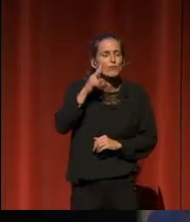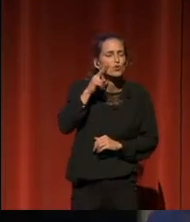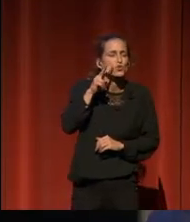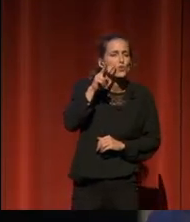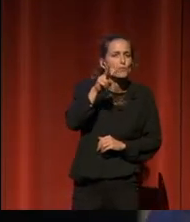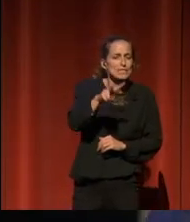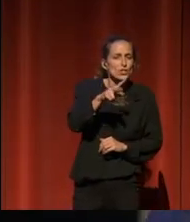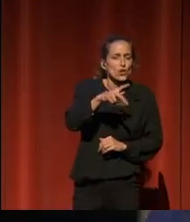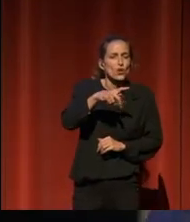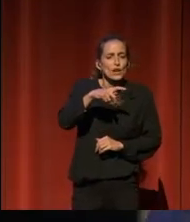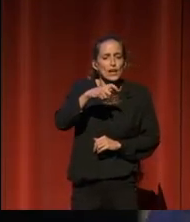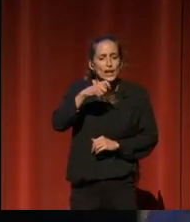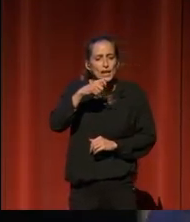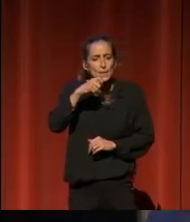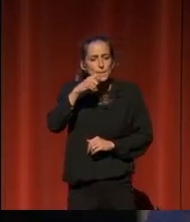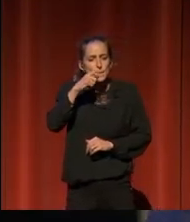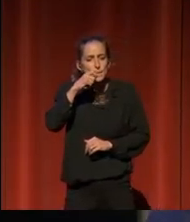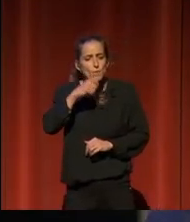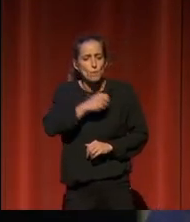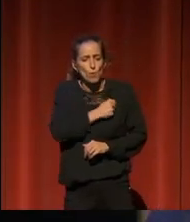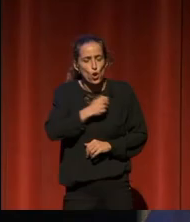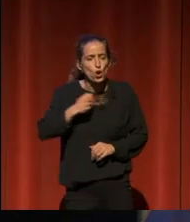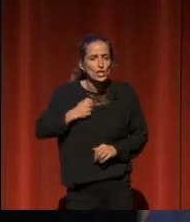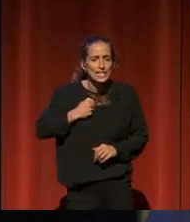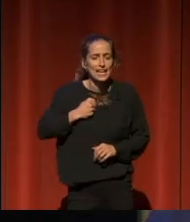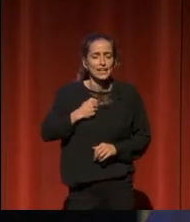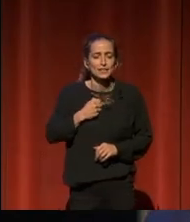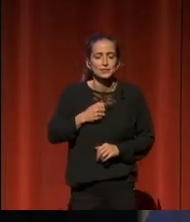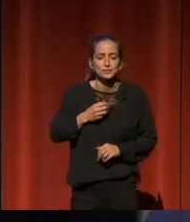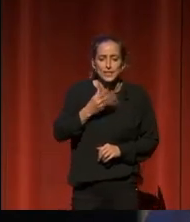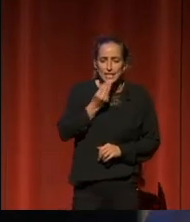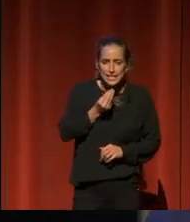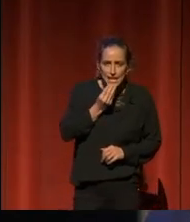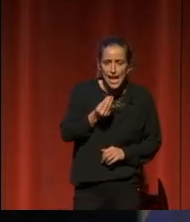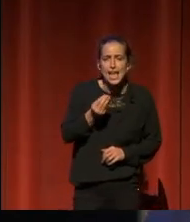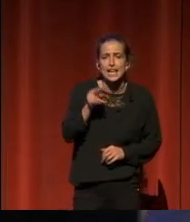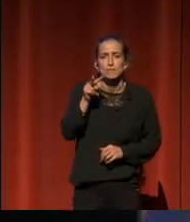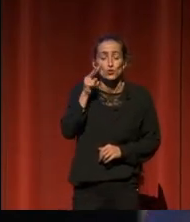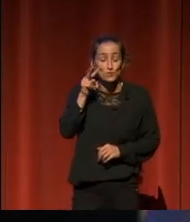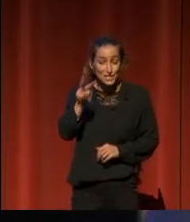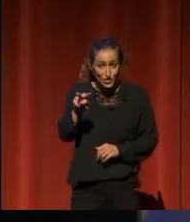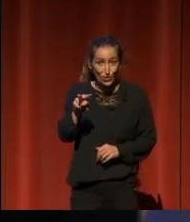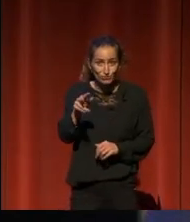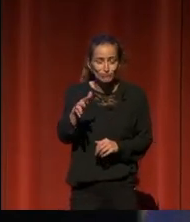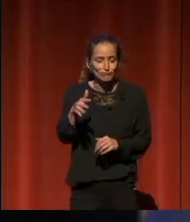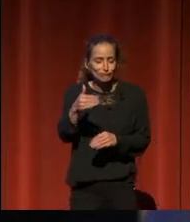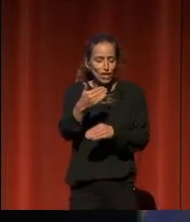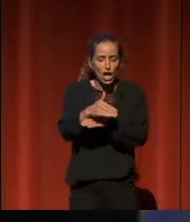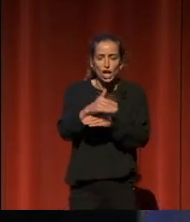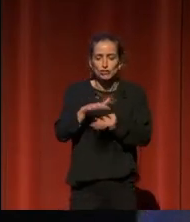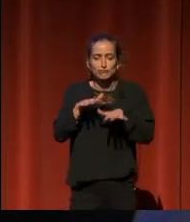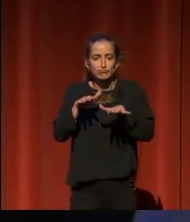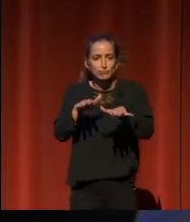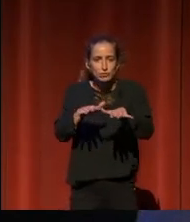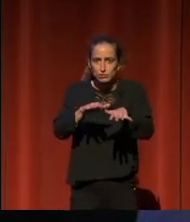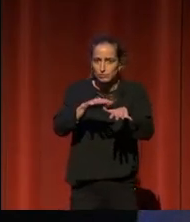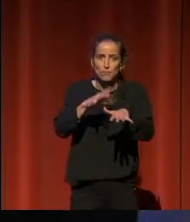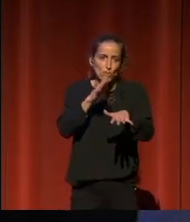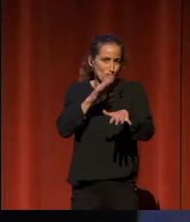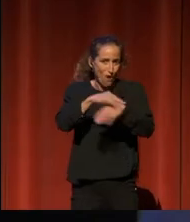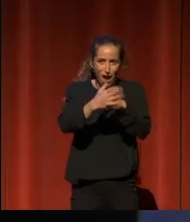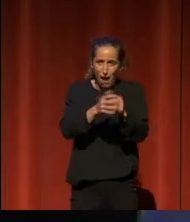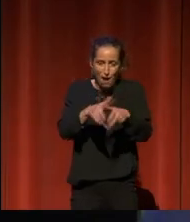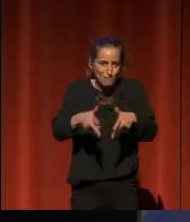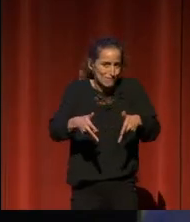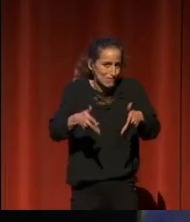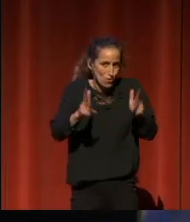personas que iban a la cle a la calle cuando se amenazaba su democracia eh Ni hablar de Estados